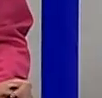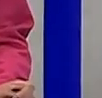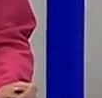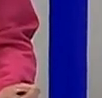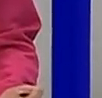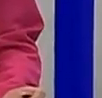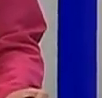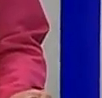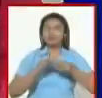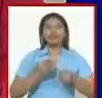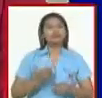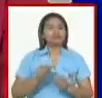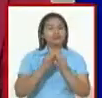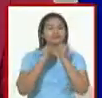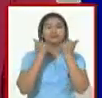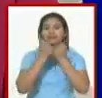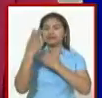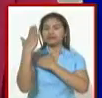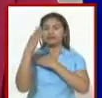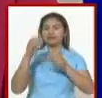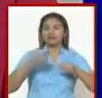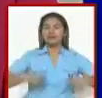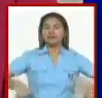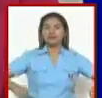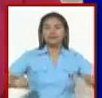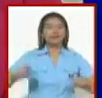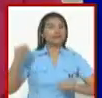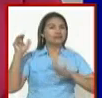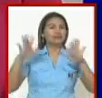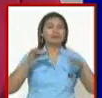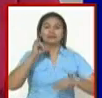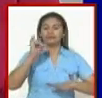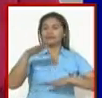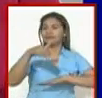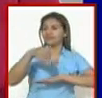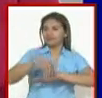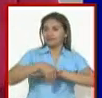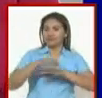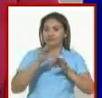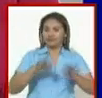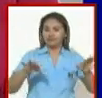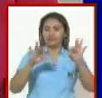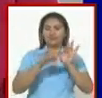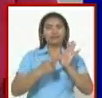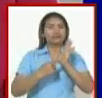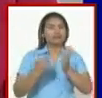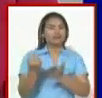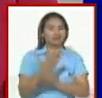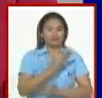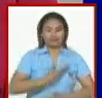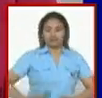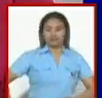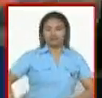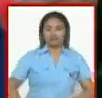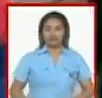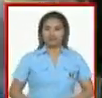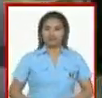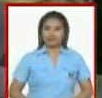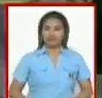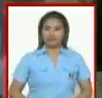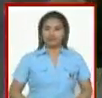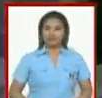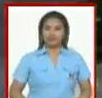y le contamos ahora que la asociación cruceña de comparsas carnavaleras anoche tuvo un evento muy importante posesionaron al nuevo presidente